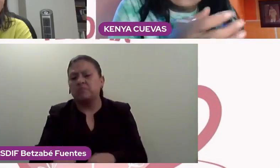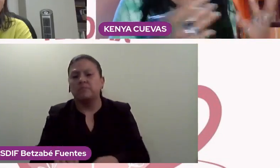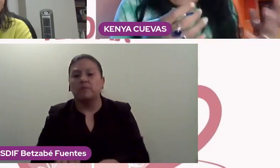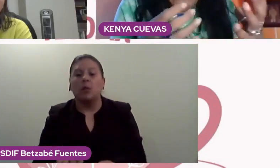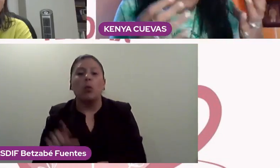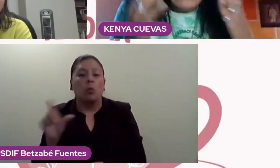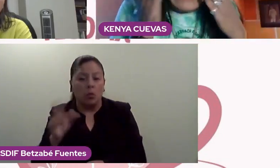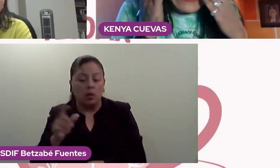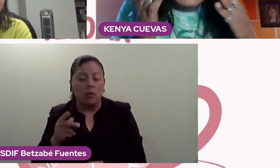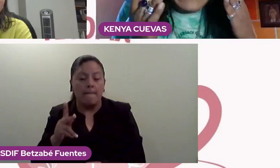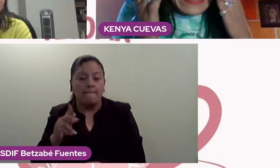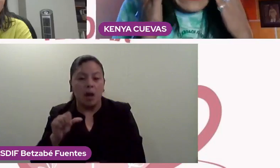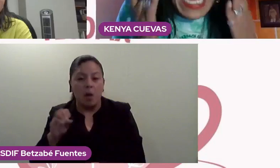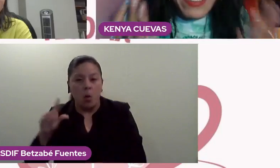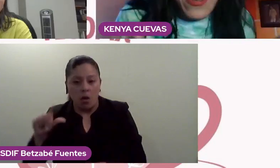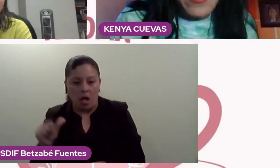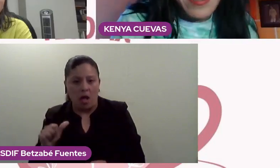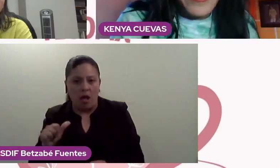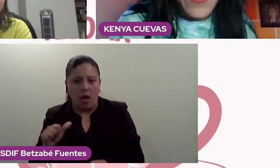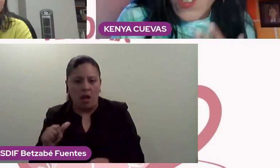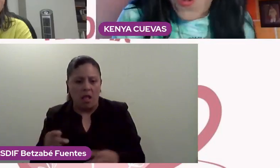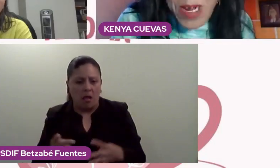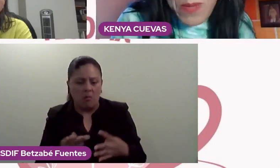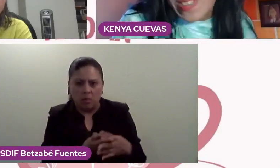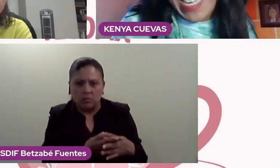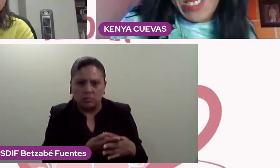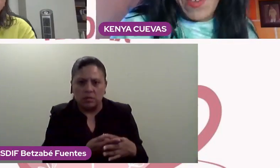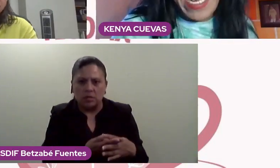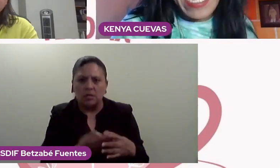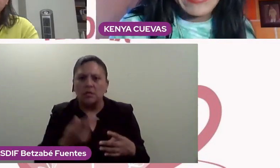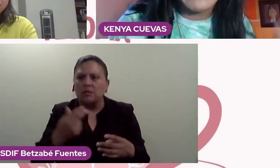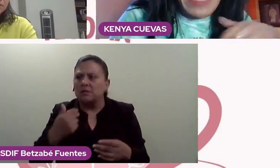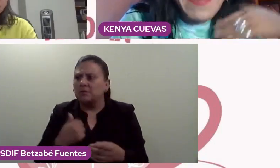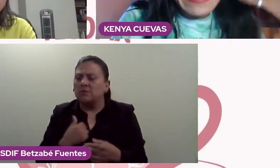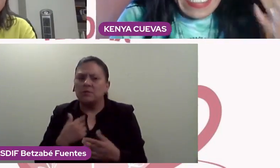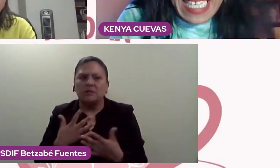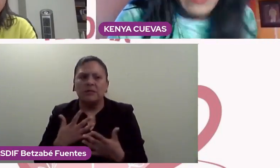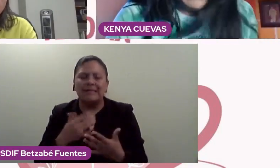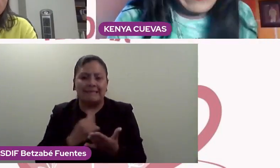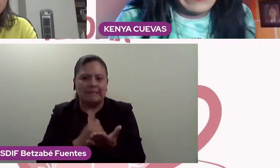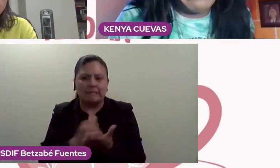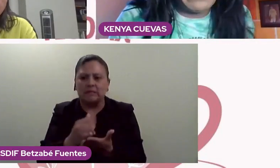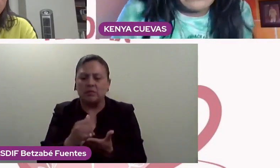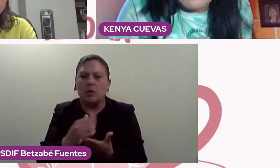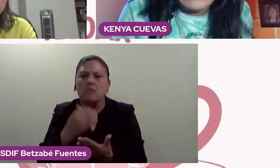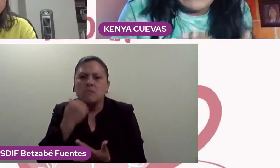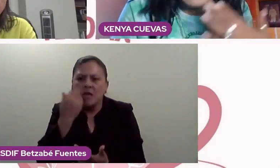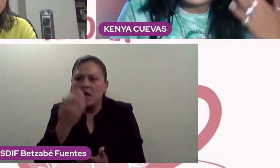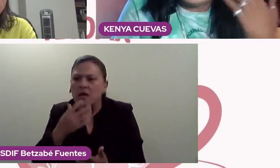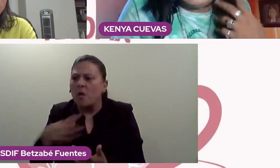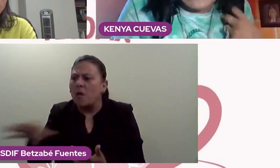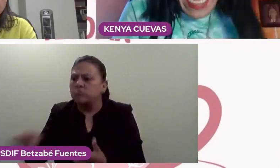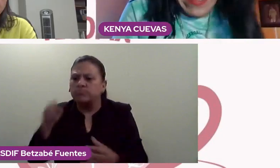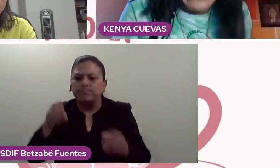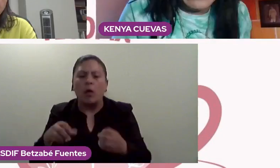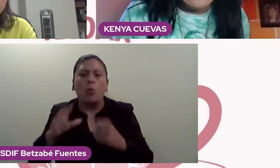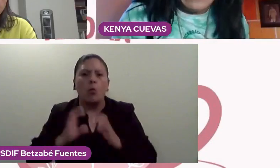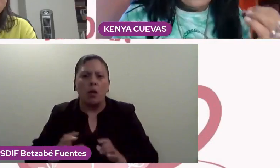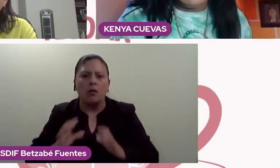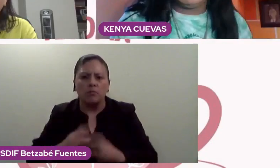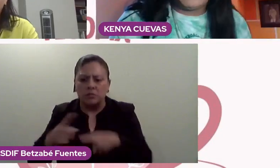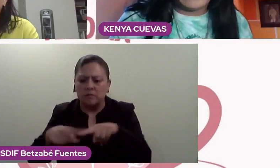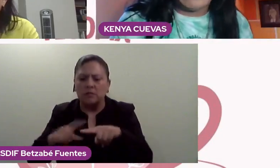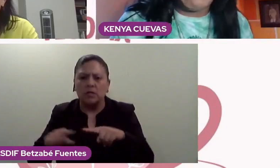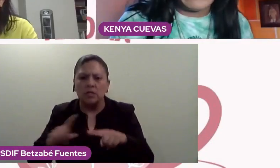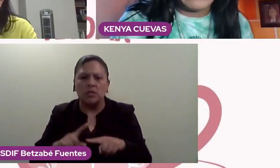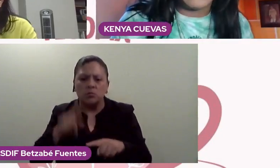Paola, decido ir rescatando los cuerpos de las mujeres que me iba enterando ya en el camino que iban siendo asesinadas